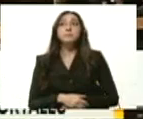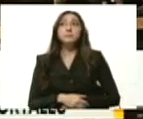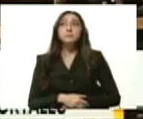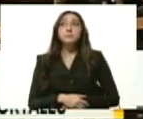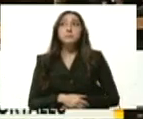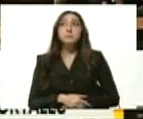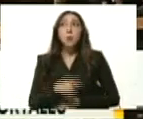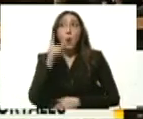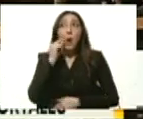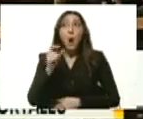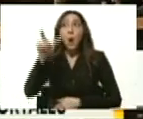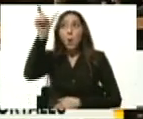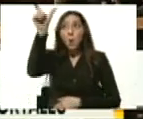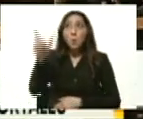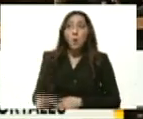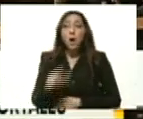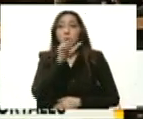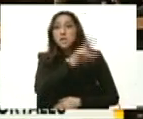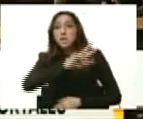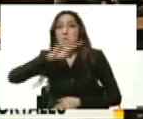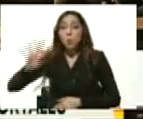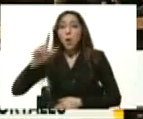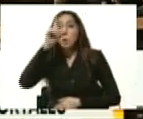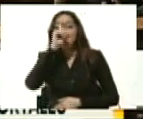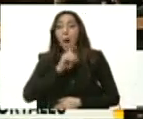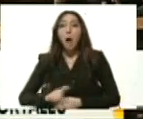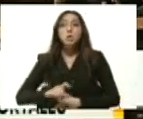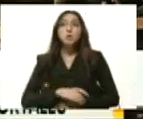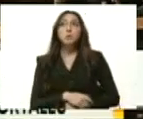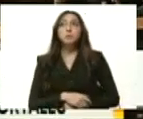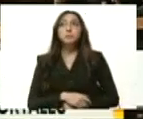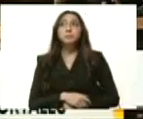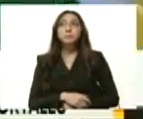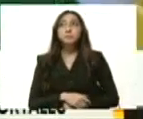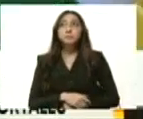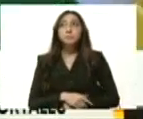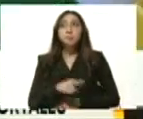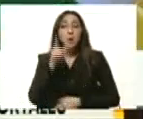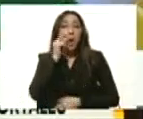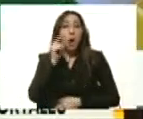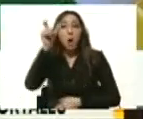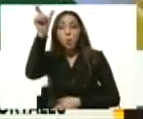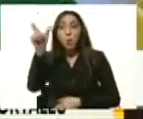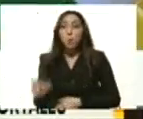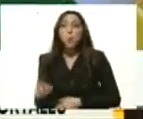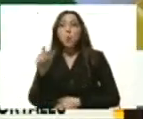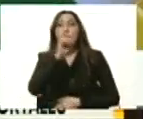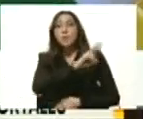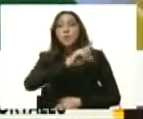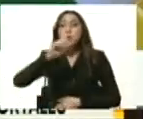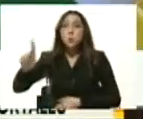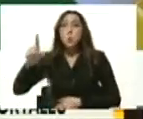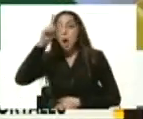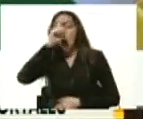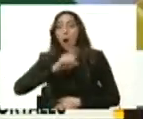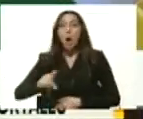Juan López Apaza, 34 años. Emilio Colque León, 21